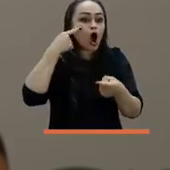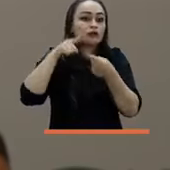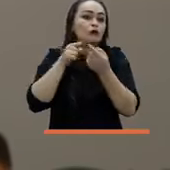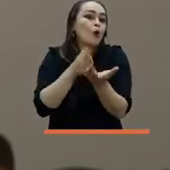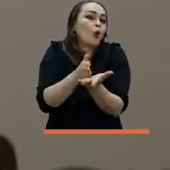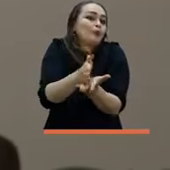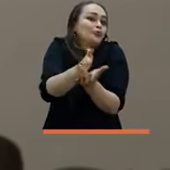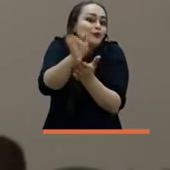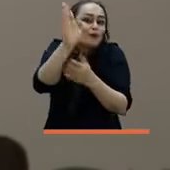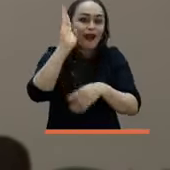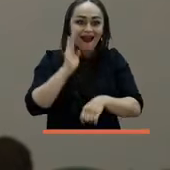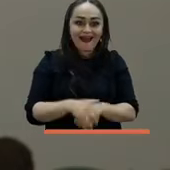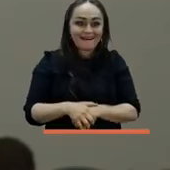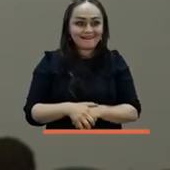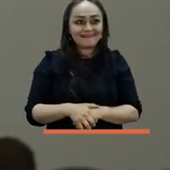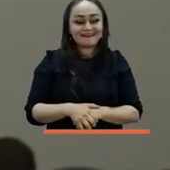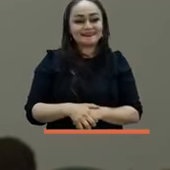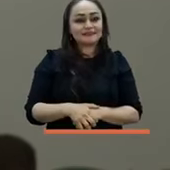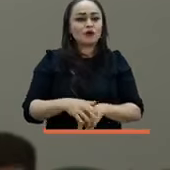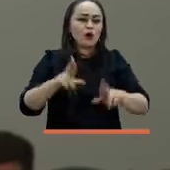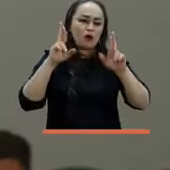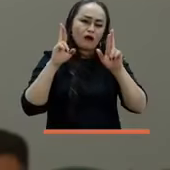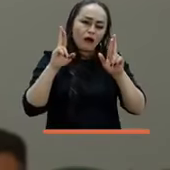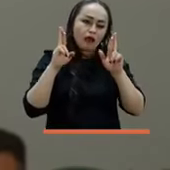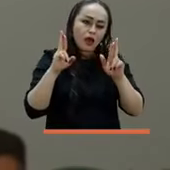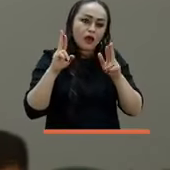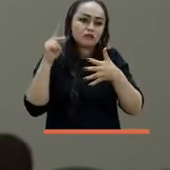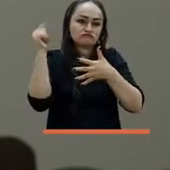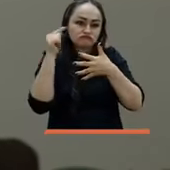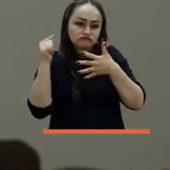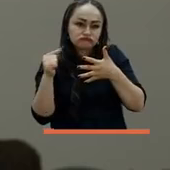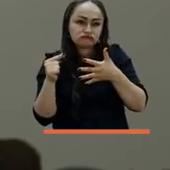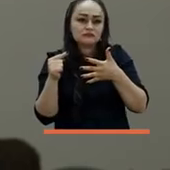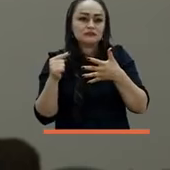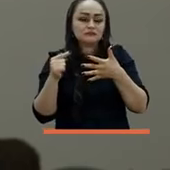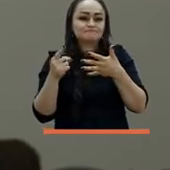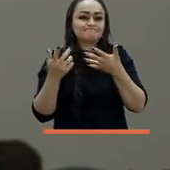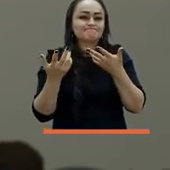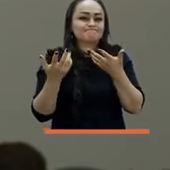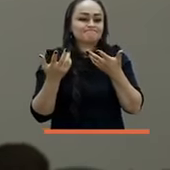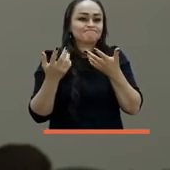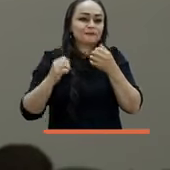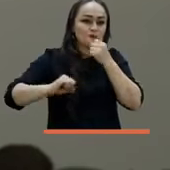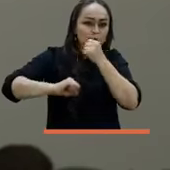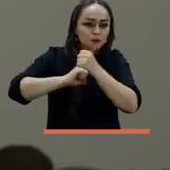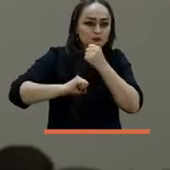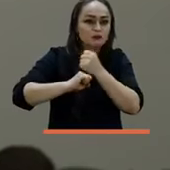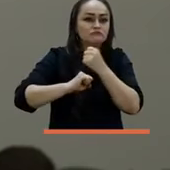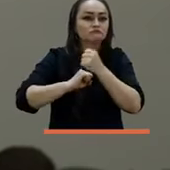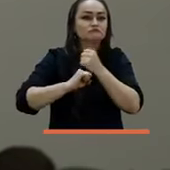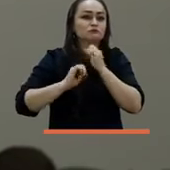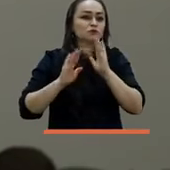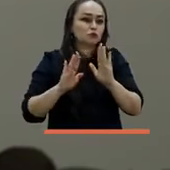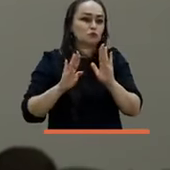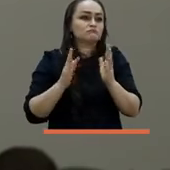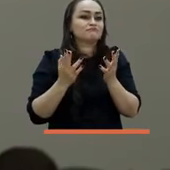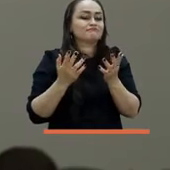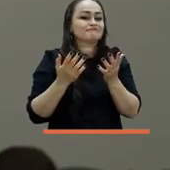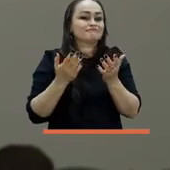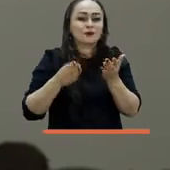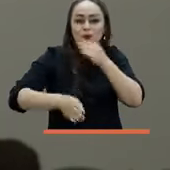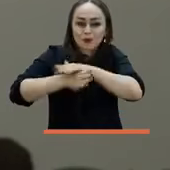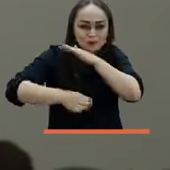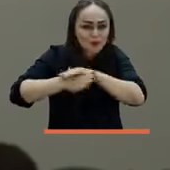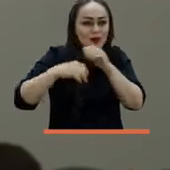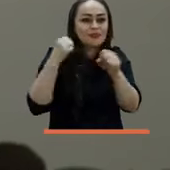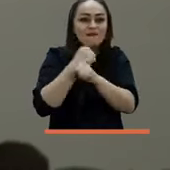las garantías que nos puedan dar desde un trabajo a estar permanentemente